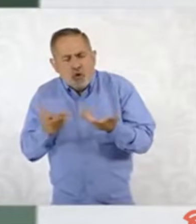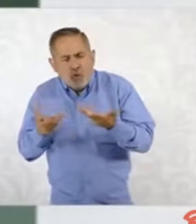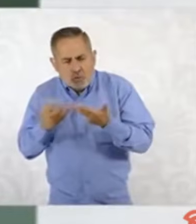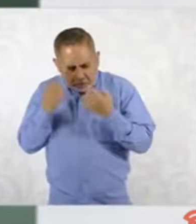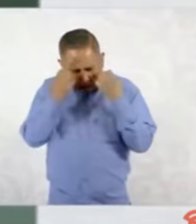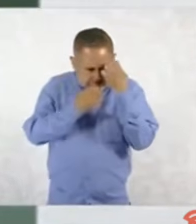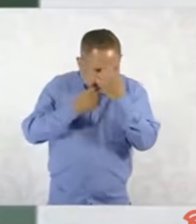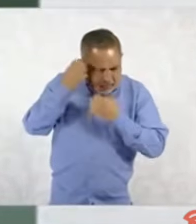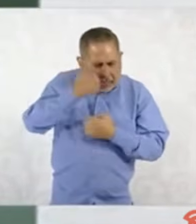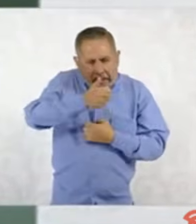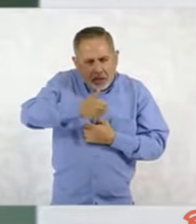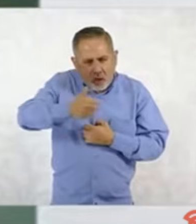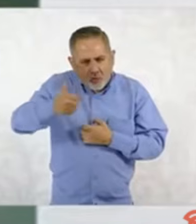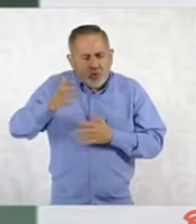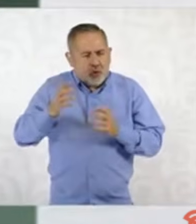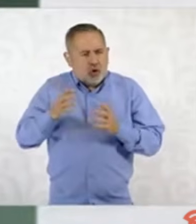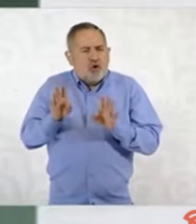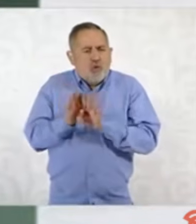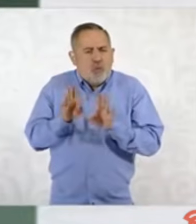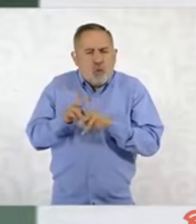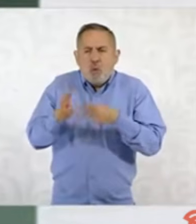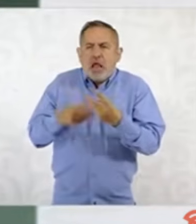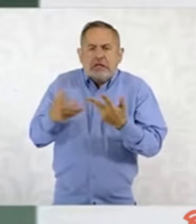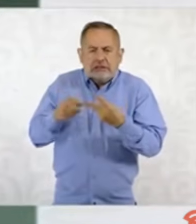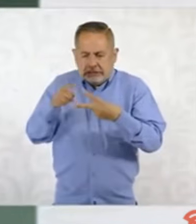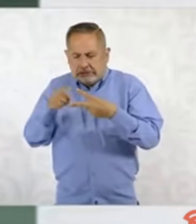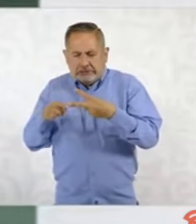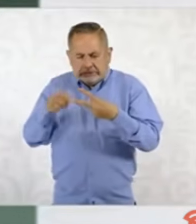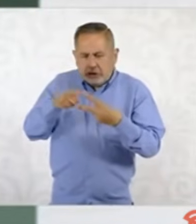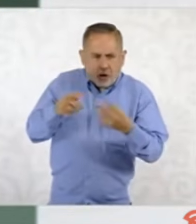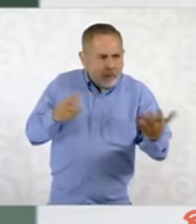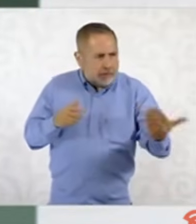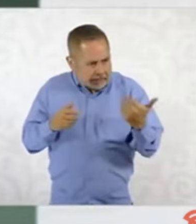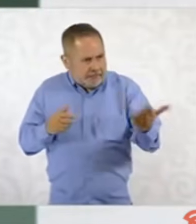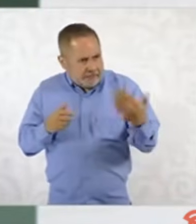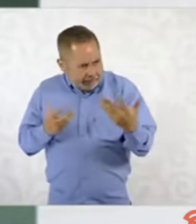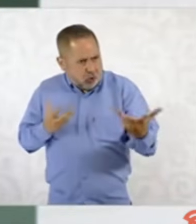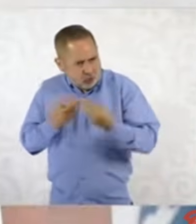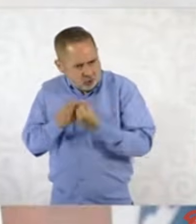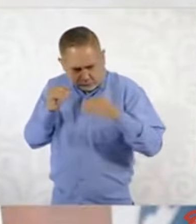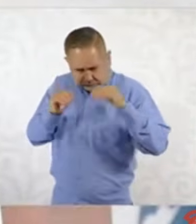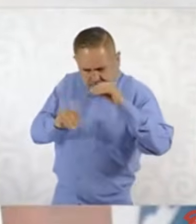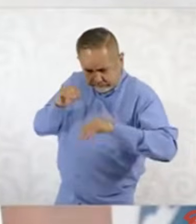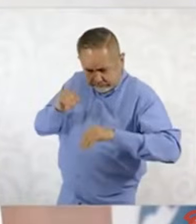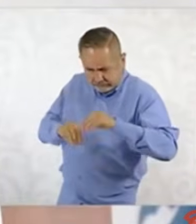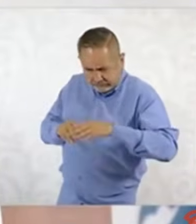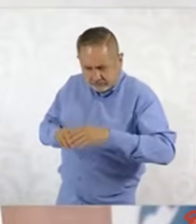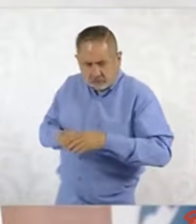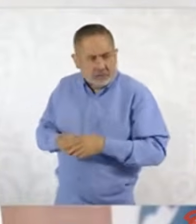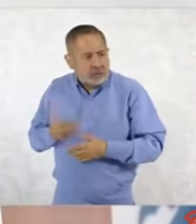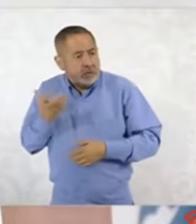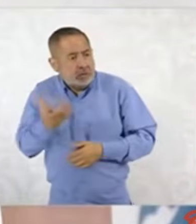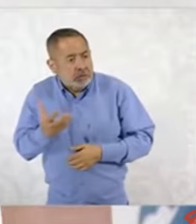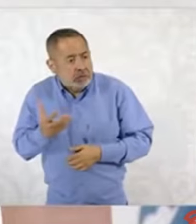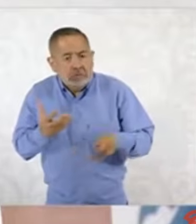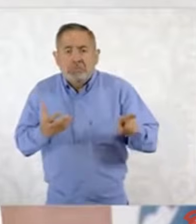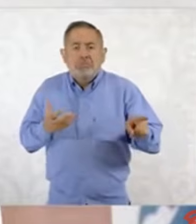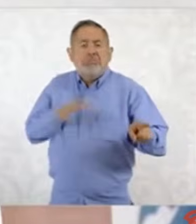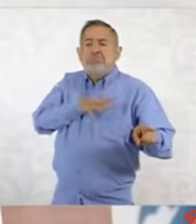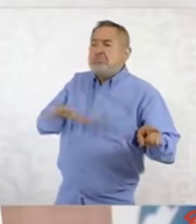estudio técnico y el procesamiento de ambas propuestas. De la otra parte, no hubo este